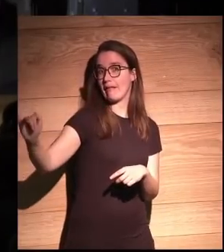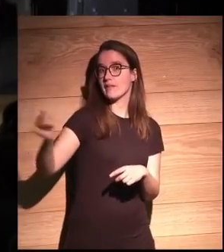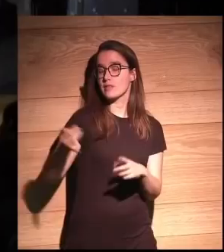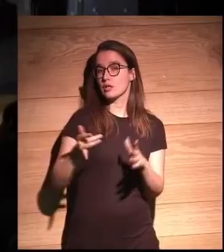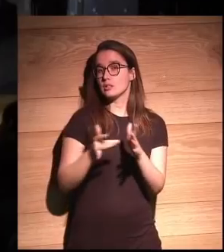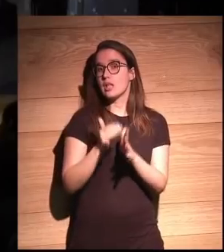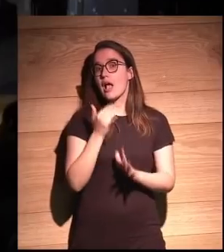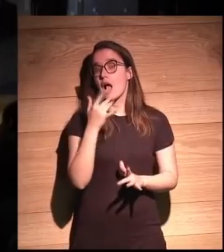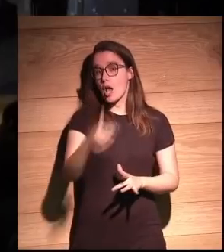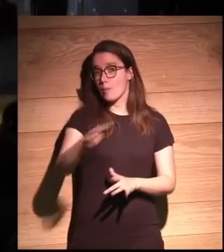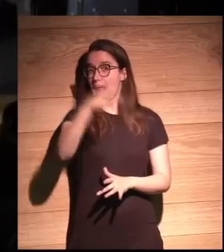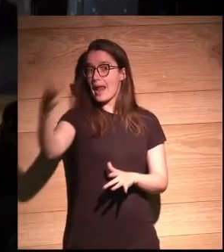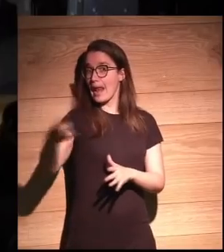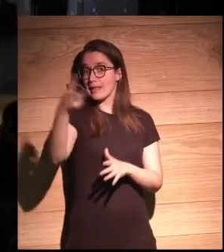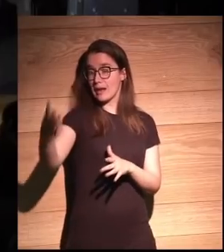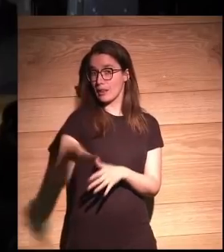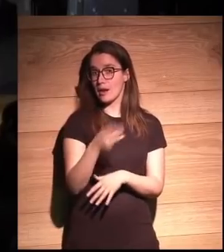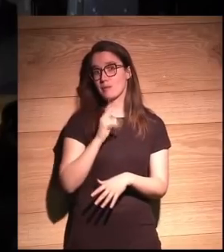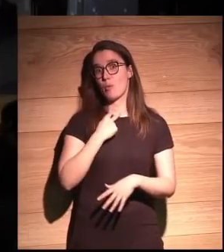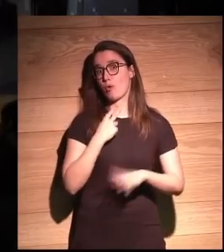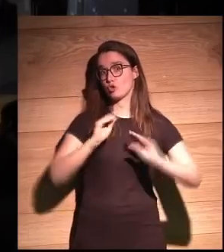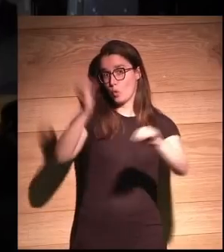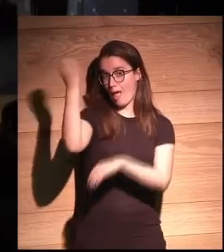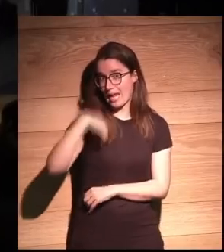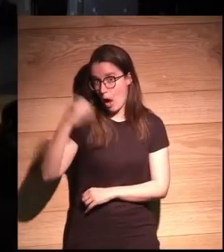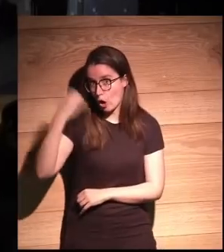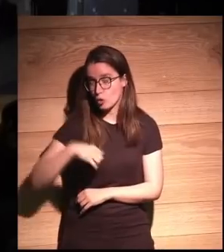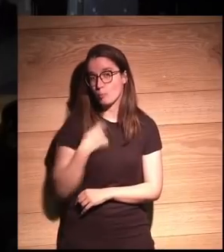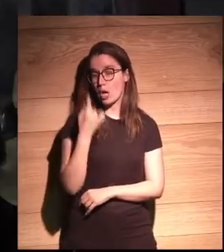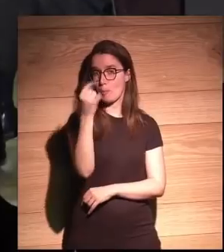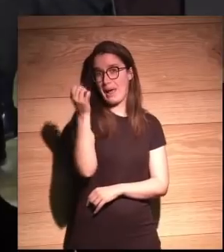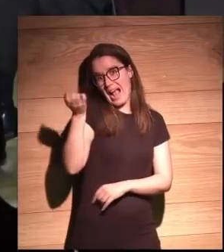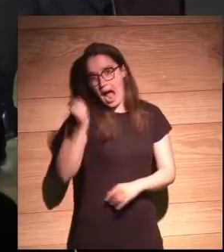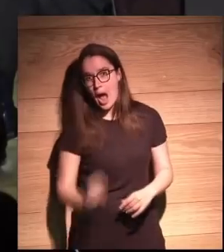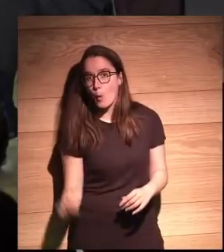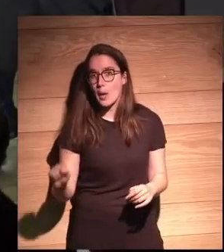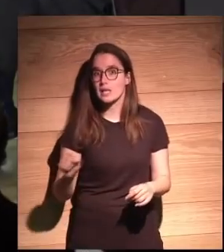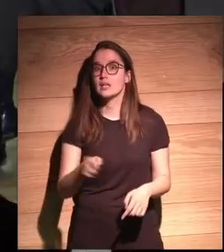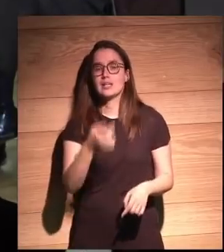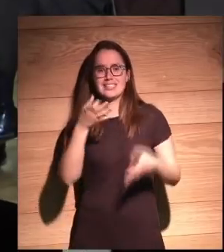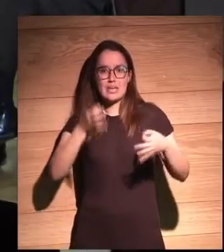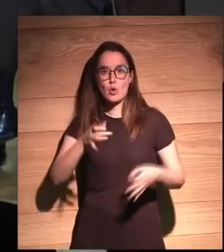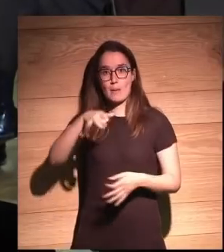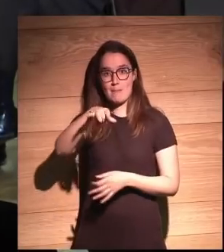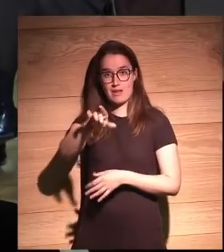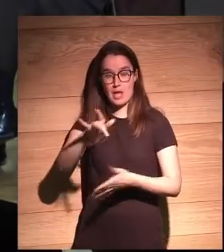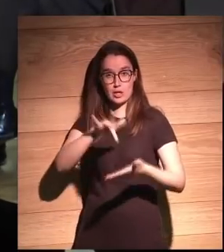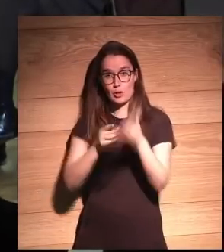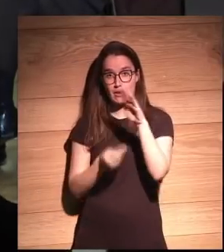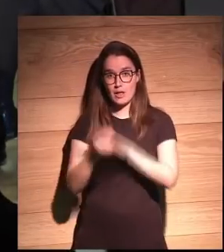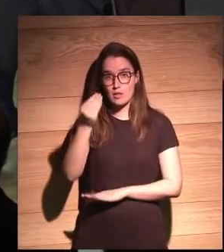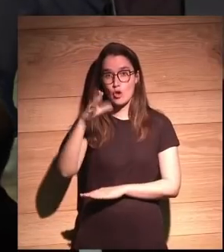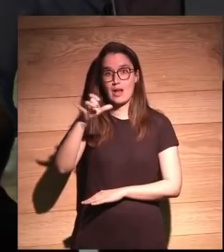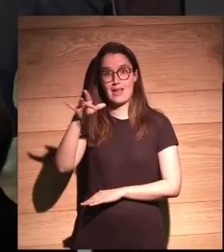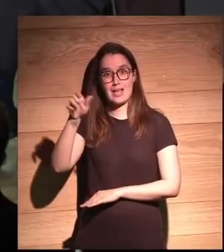teníamos un cierto... Ahí va la tercera legión. Pues más o menos, teníamos un cierto acento. ¡Me cago en! Y seguro que Marcial, que era de Calatayud,